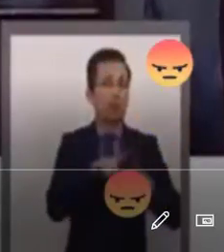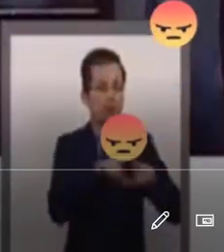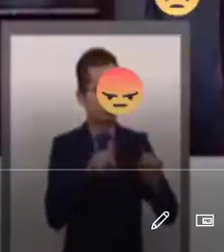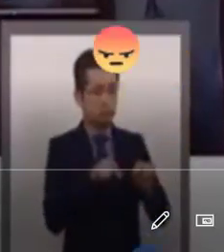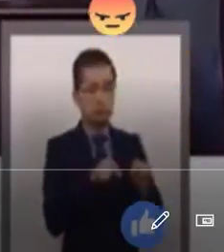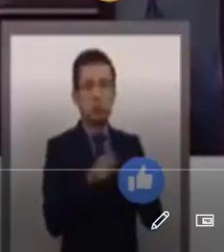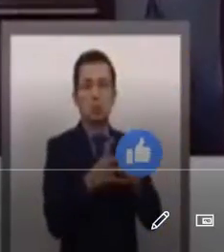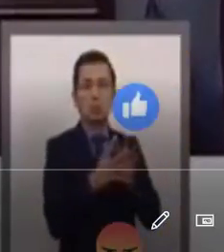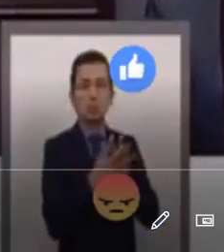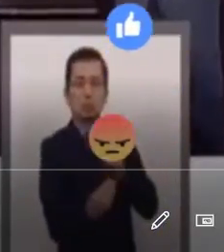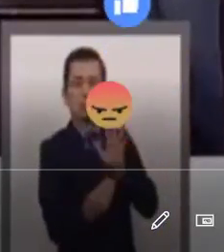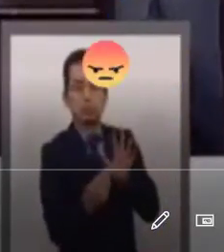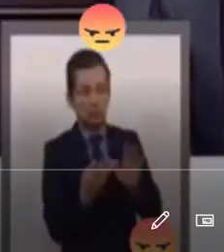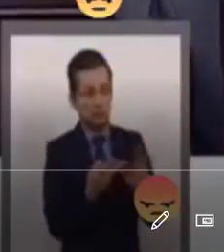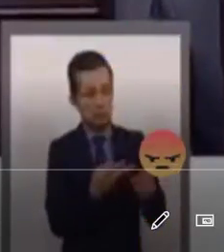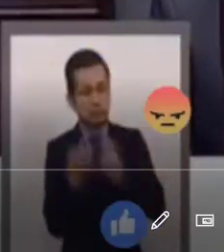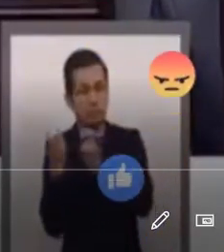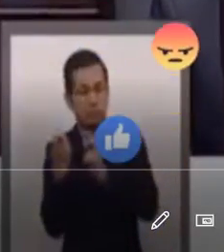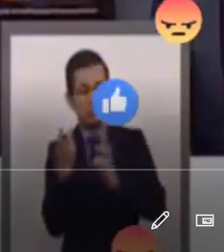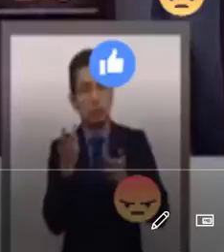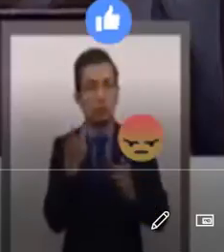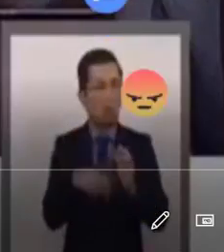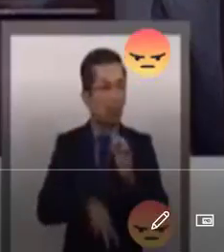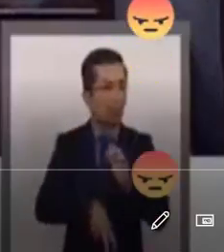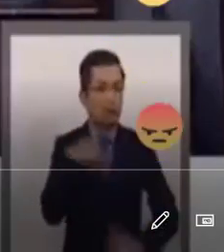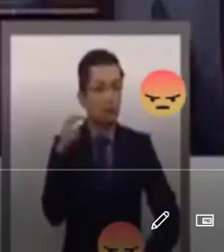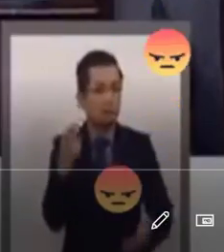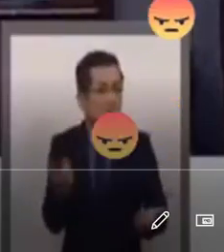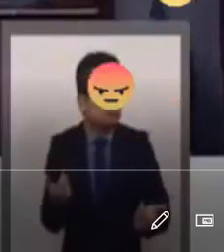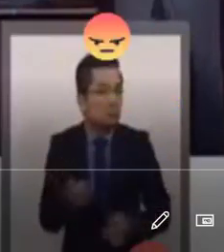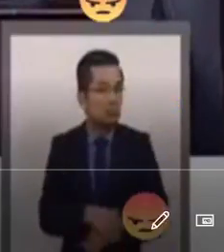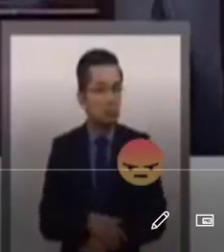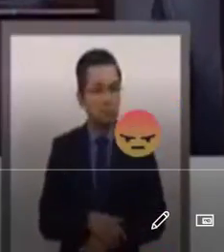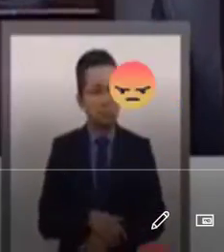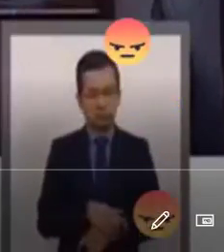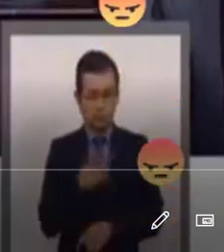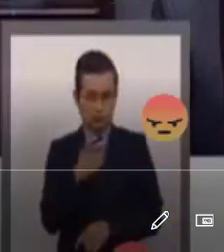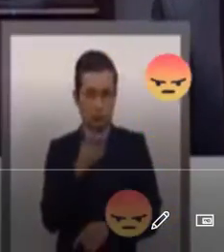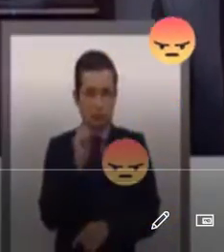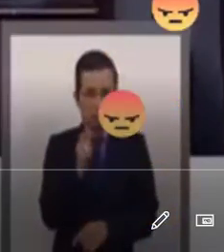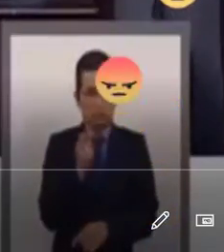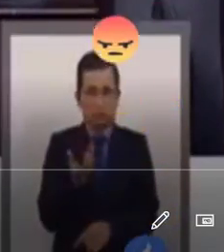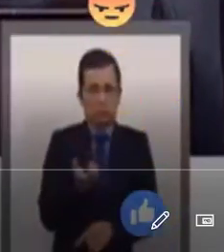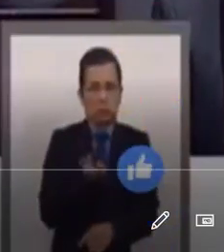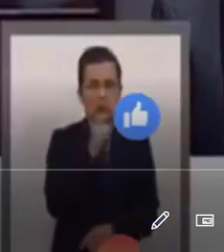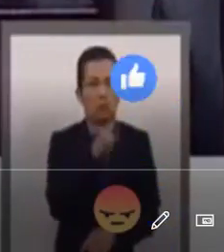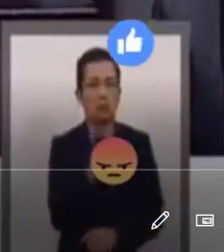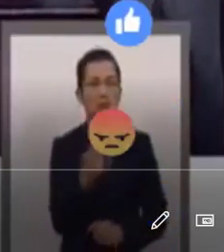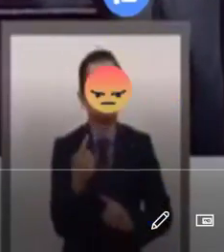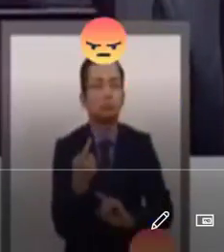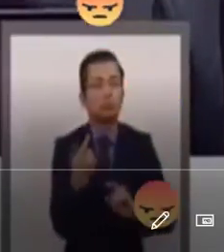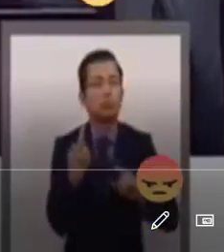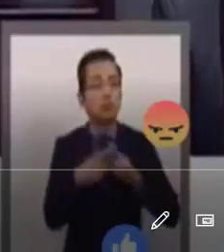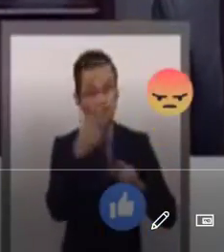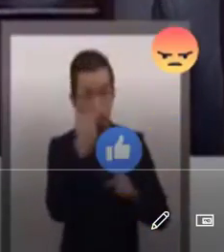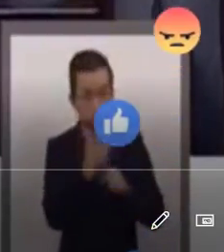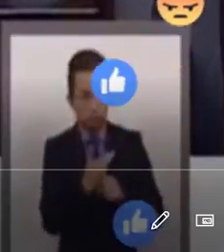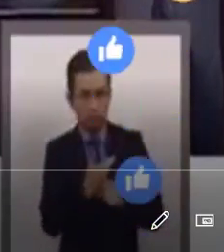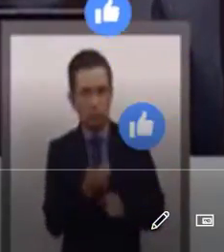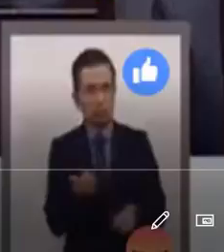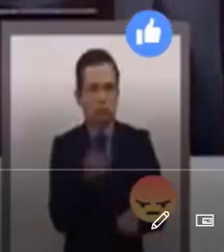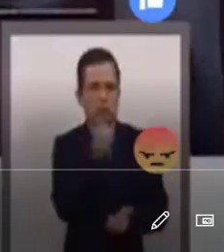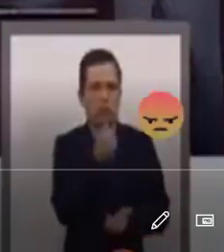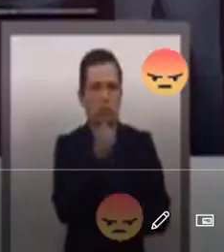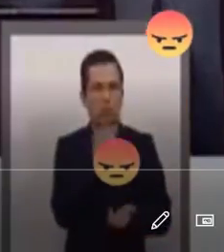y saqueada. Es decir, y no escuchamos tampoco que se señale quiénes fueron los responsables, dónde